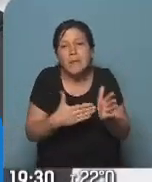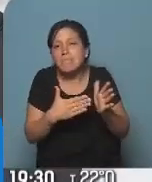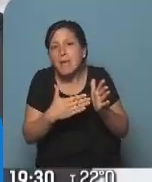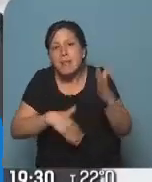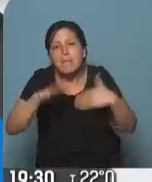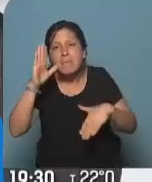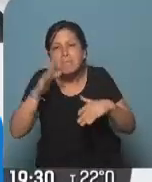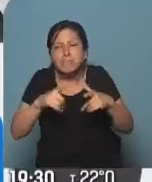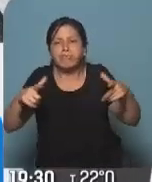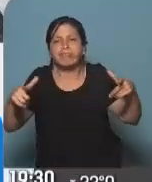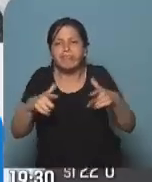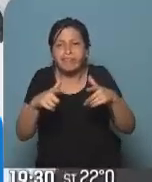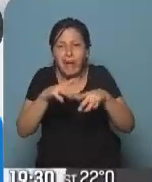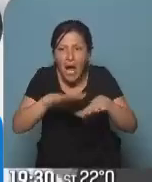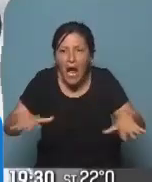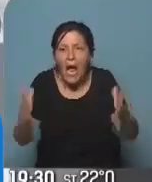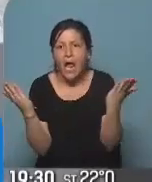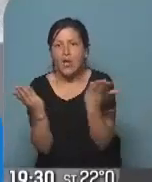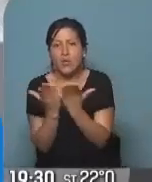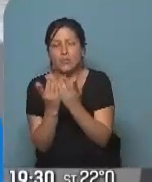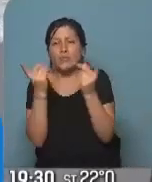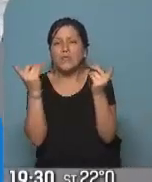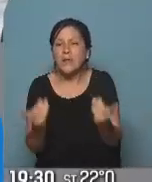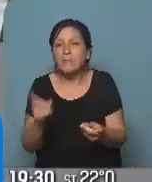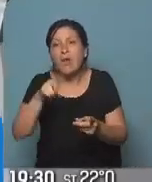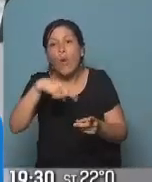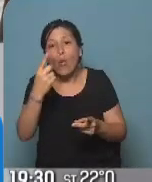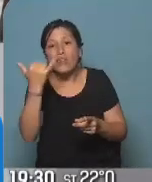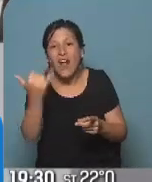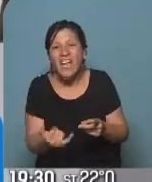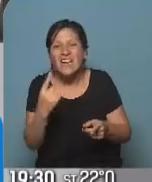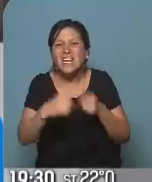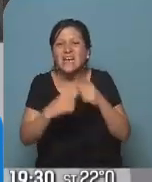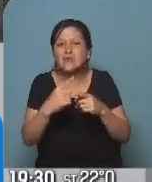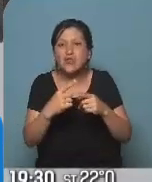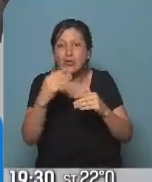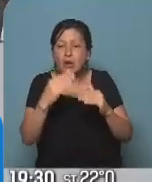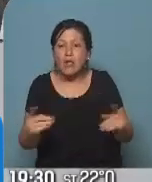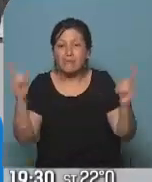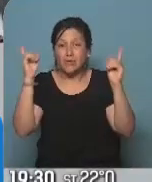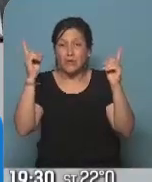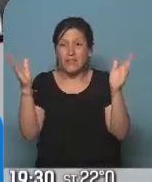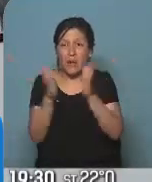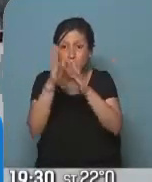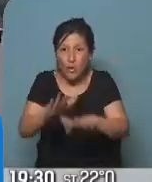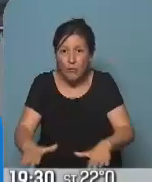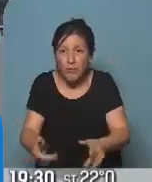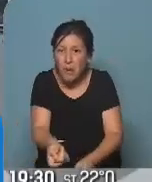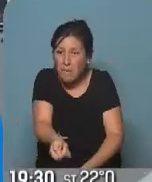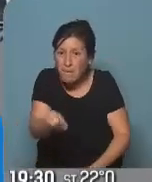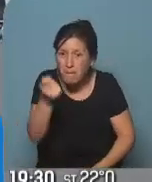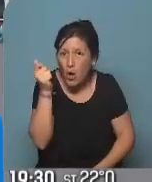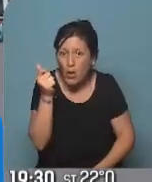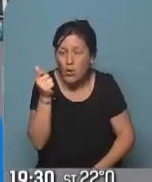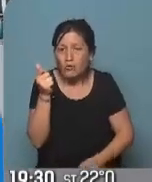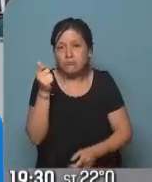es cierto que hay muchas situaciones donde la relación docente-alumno es muy baja. ¿Qué quiero decir con esto? Son pocos alumnos por